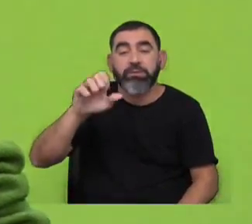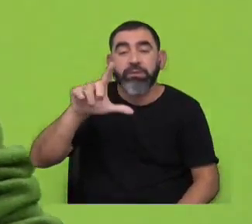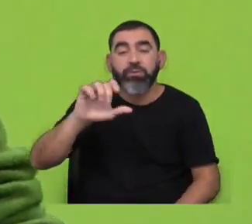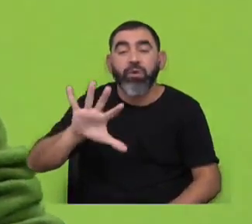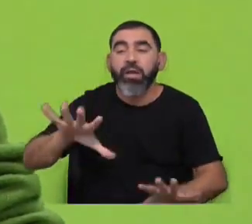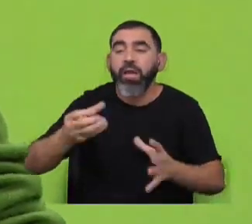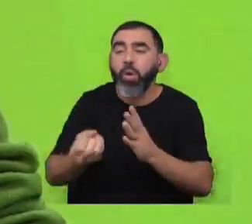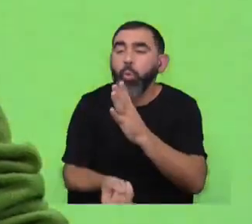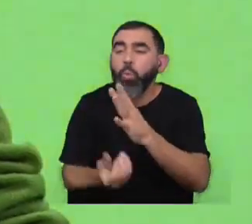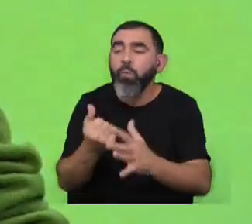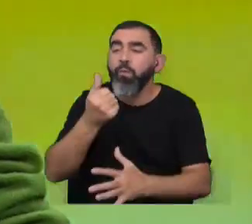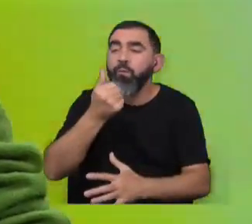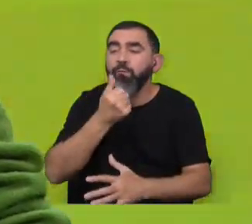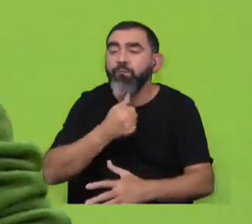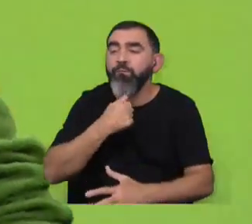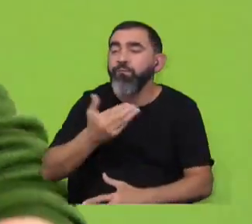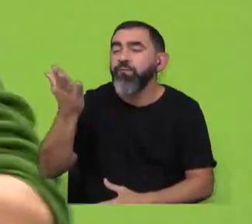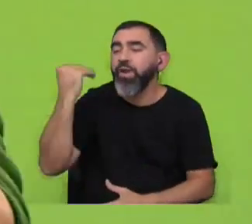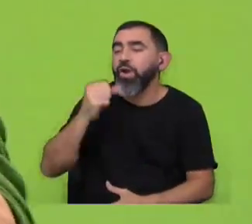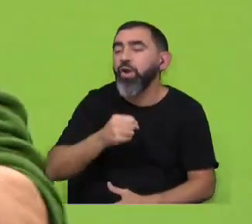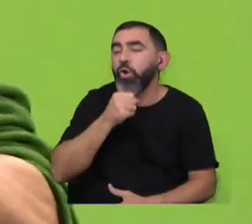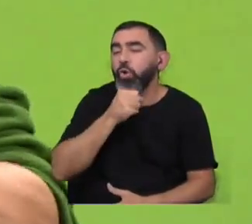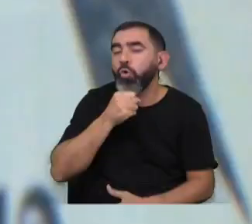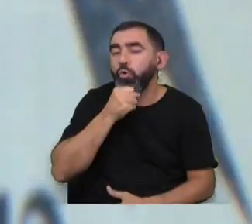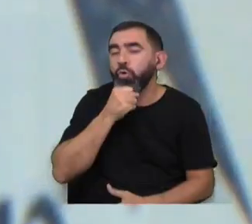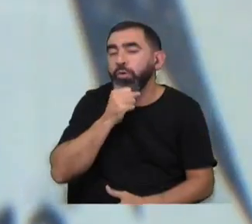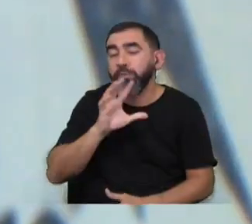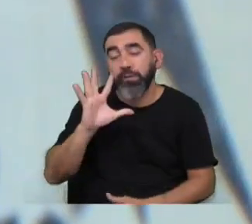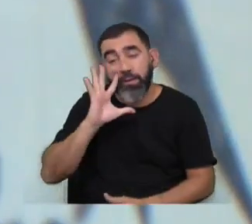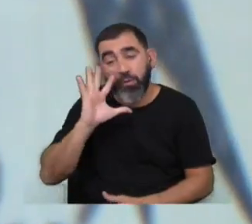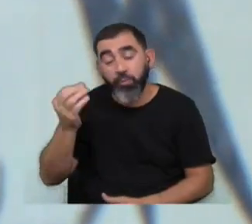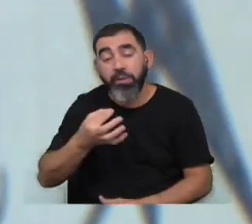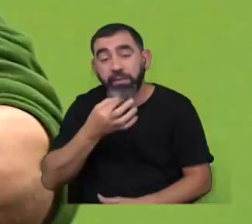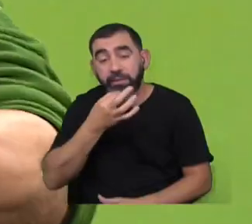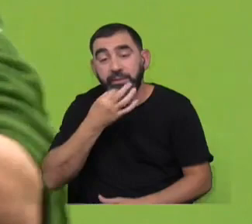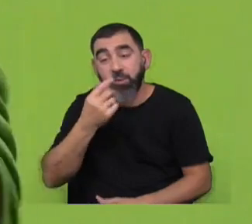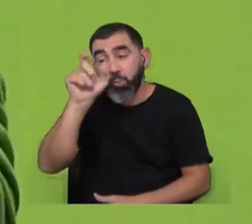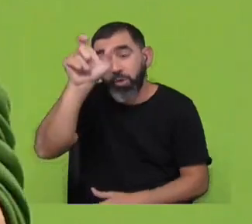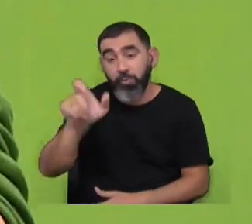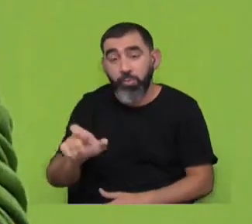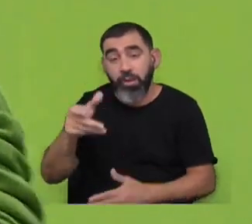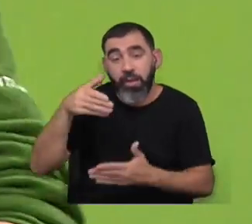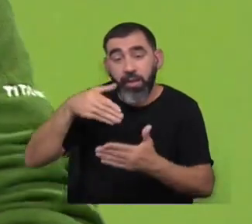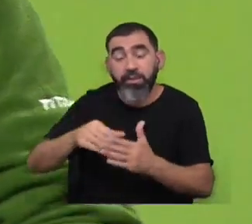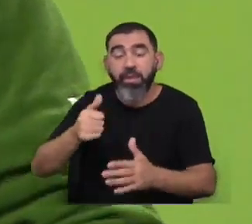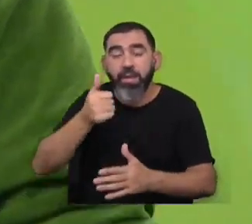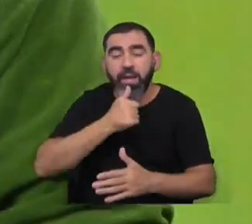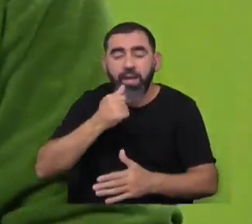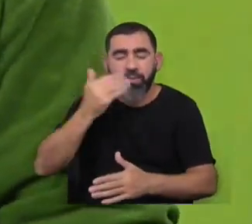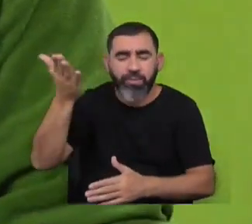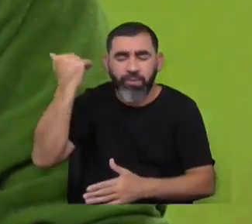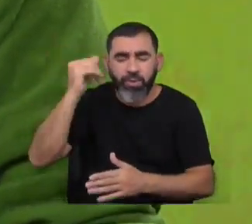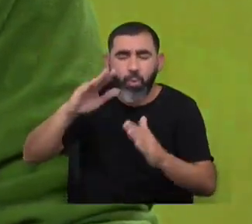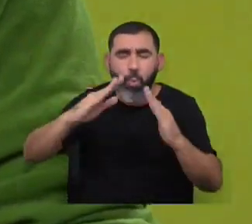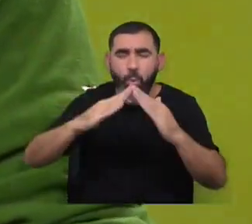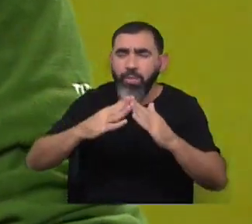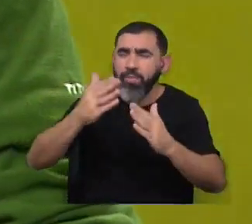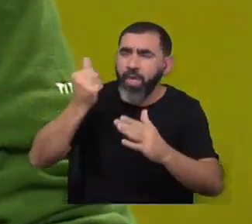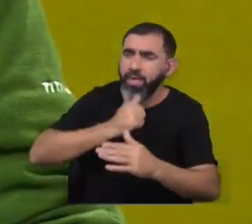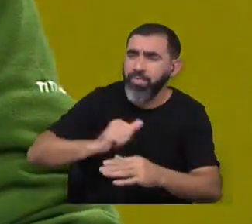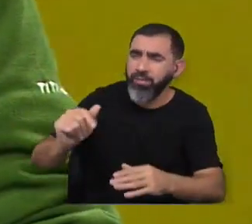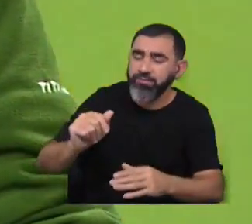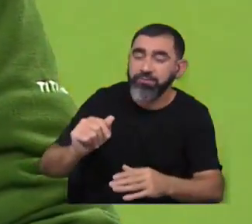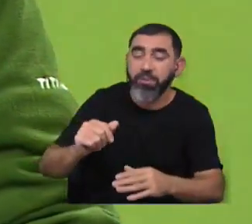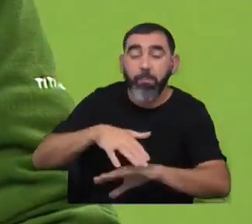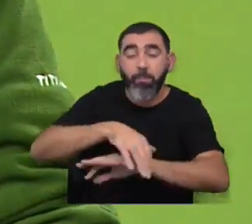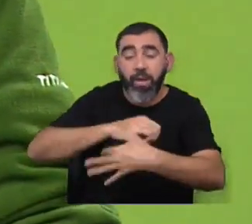viejo? Claro, claro. Perfecto. Perdón, pero el chiste es que entraba una persona a una casa de antigüedades, ¿no? Y la